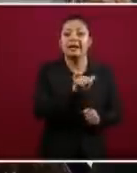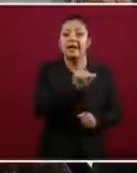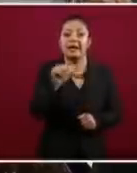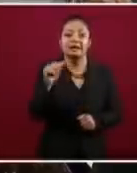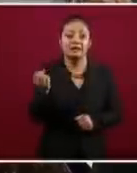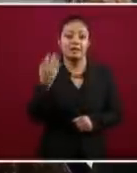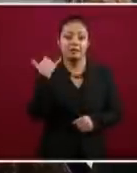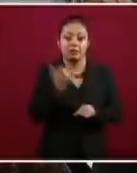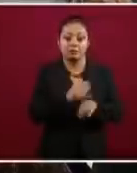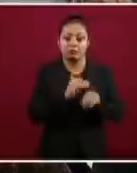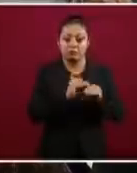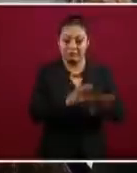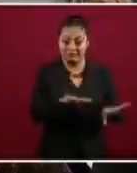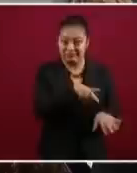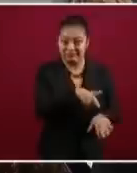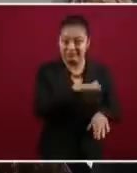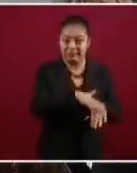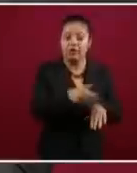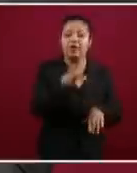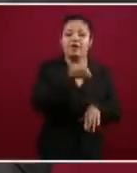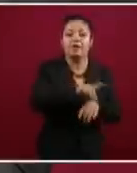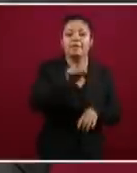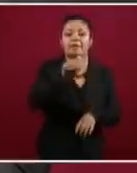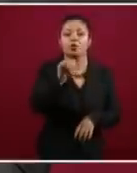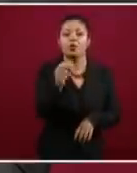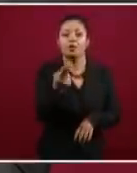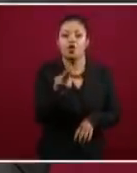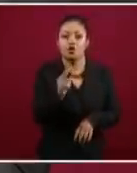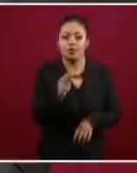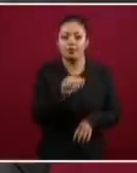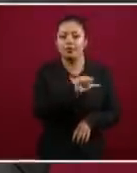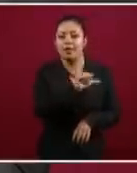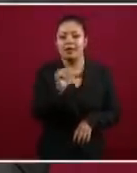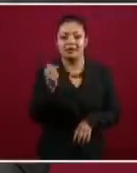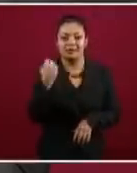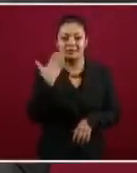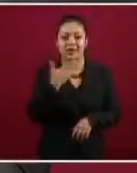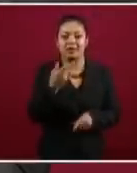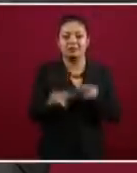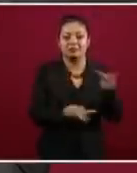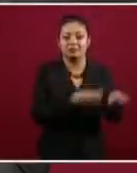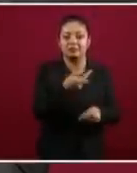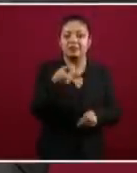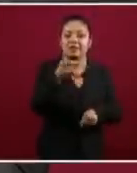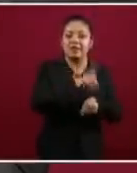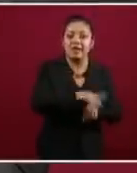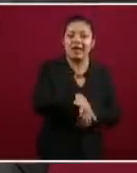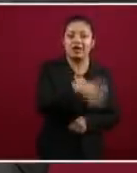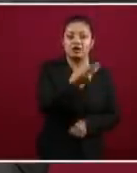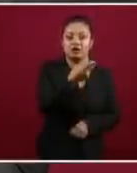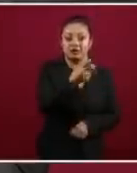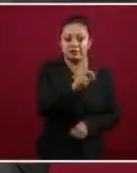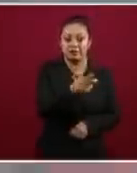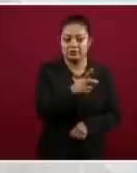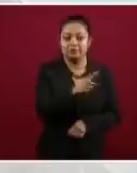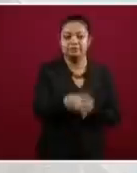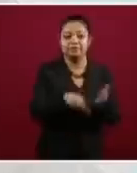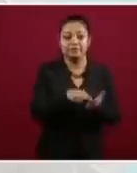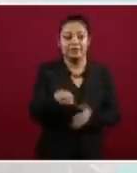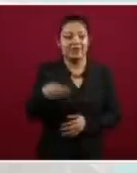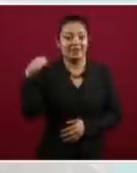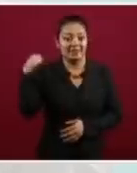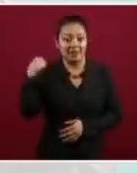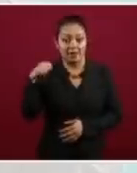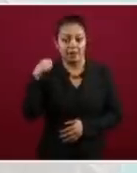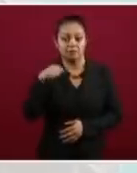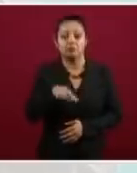será el 29 de noviembre de este año y la asamblea consultiva el 14 de diciembre. En Tabasco,